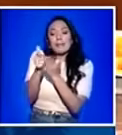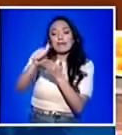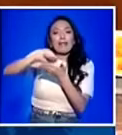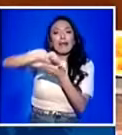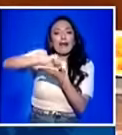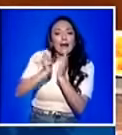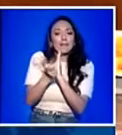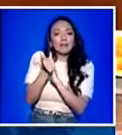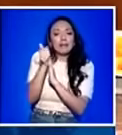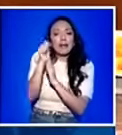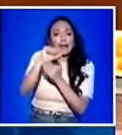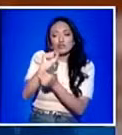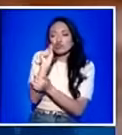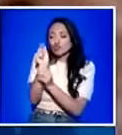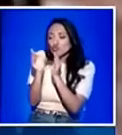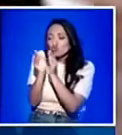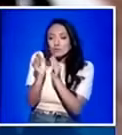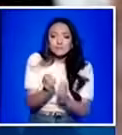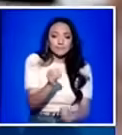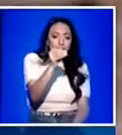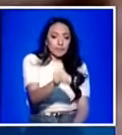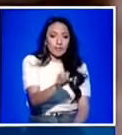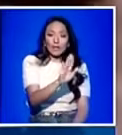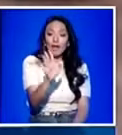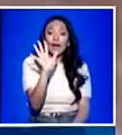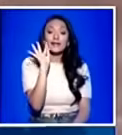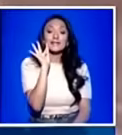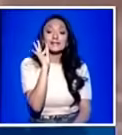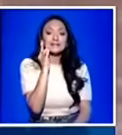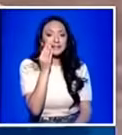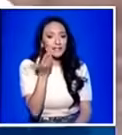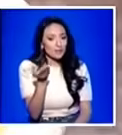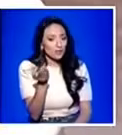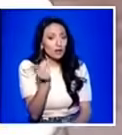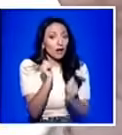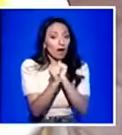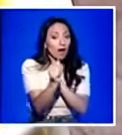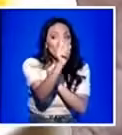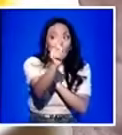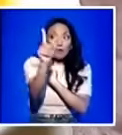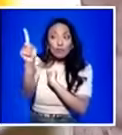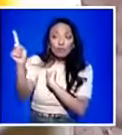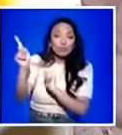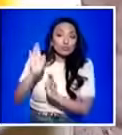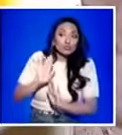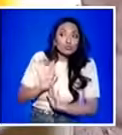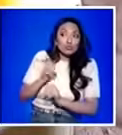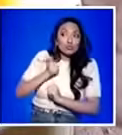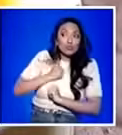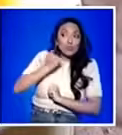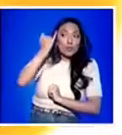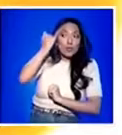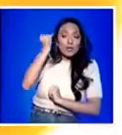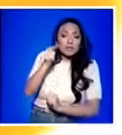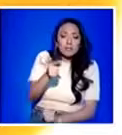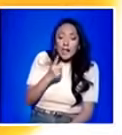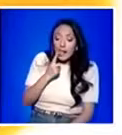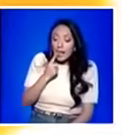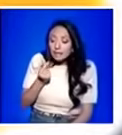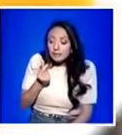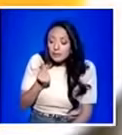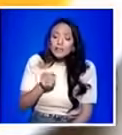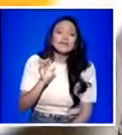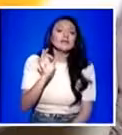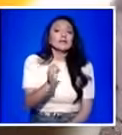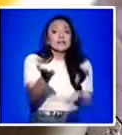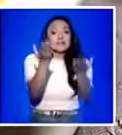empanada. Ahí está. Riquísima la fanesca. Cada una tiene su receta, pero esta fanesca está sabrosa. Si quiere, venga a